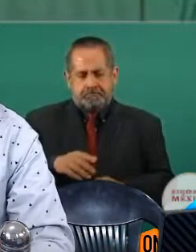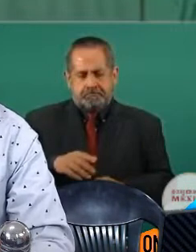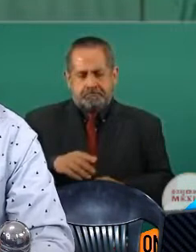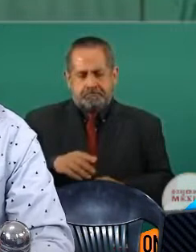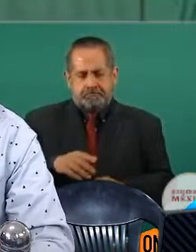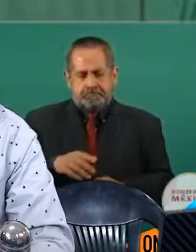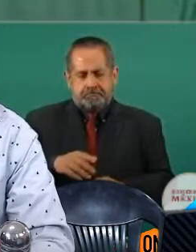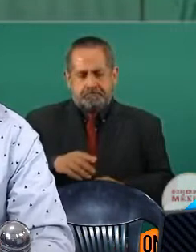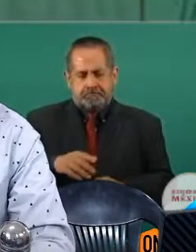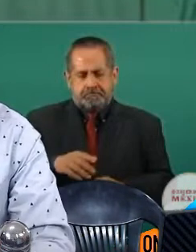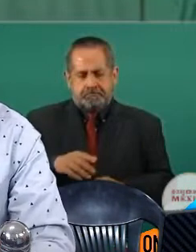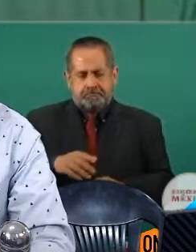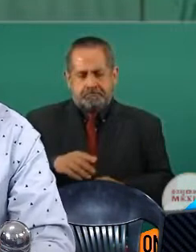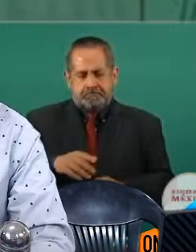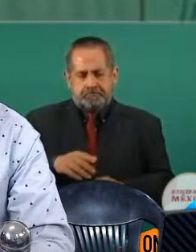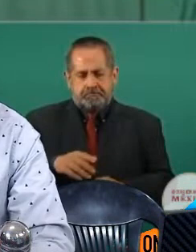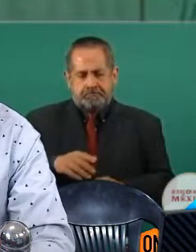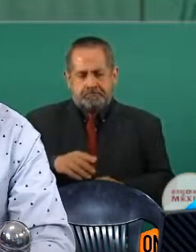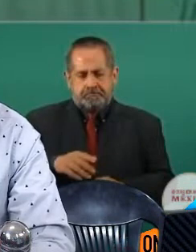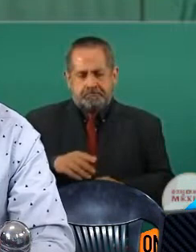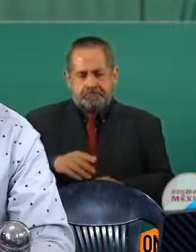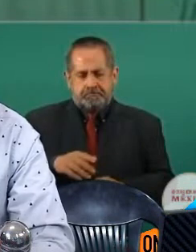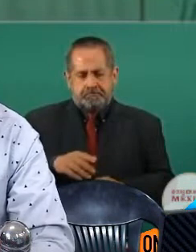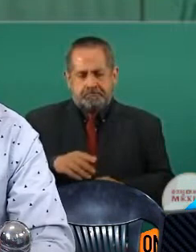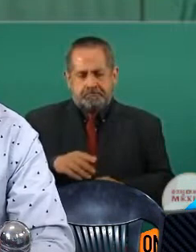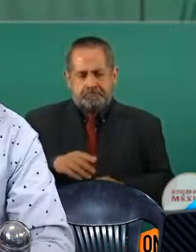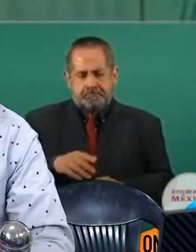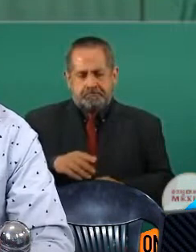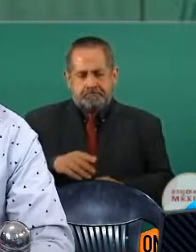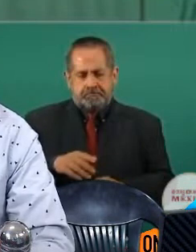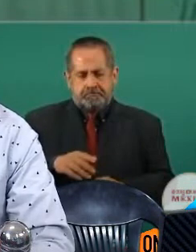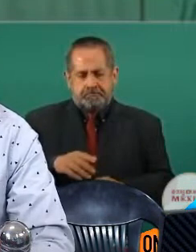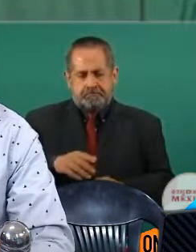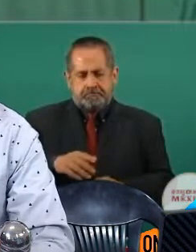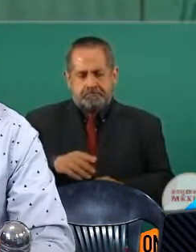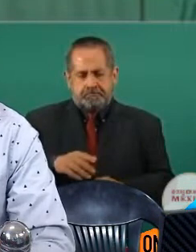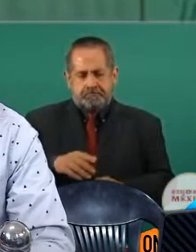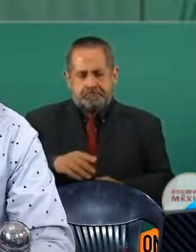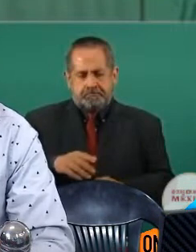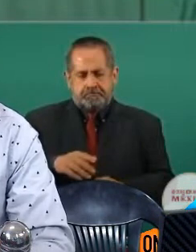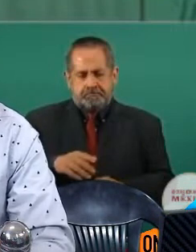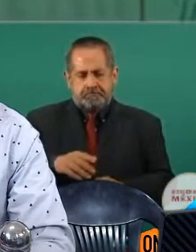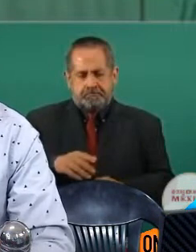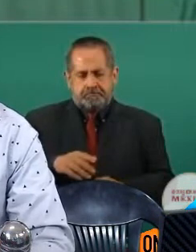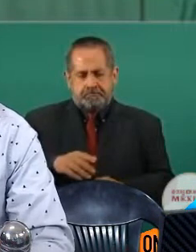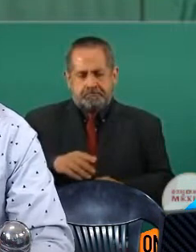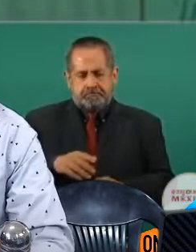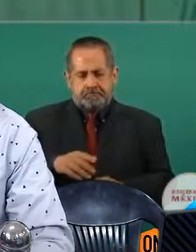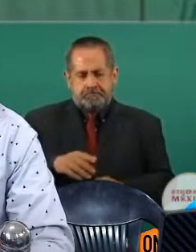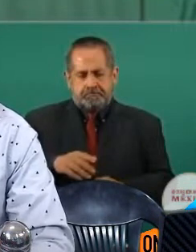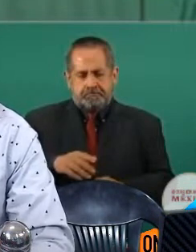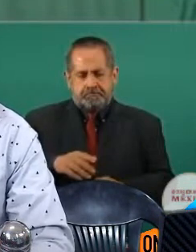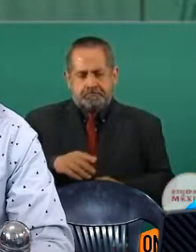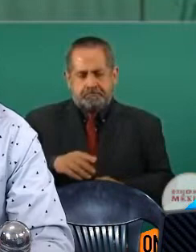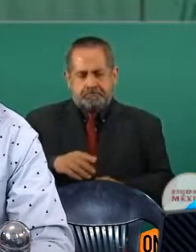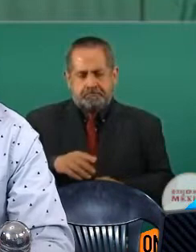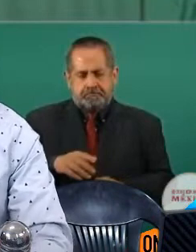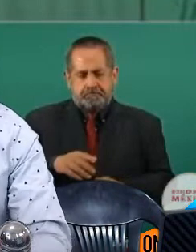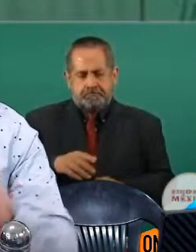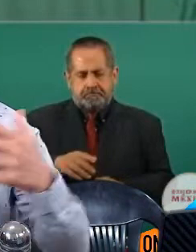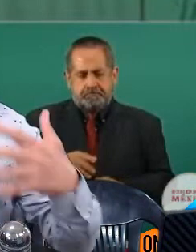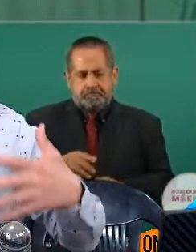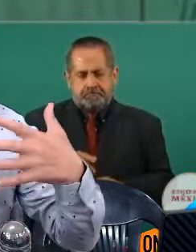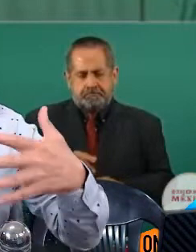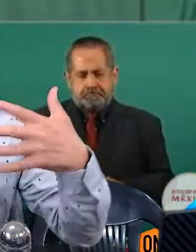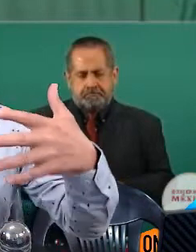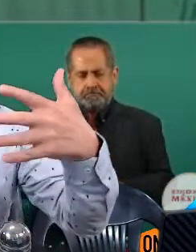bajarle su popularidad, pero vaya que lo han intentado y vaya que lo han tenido